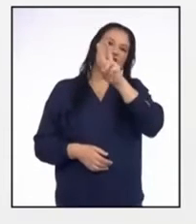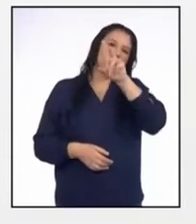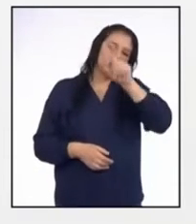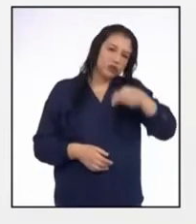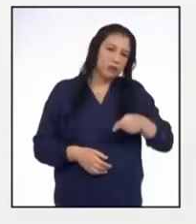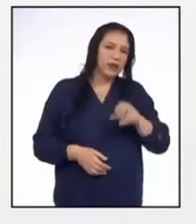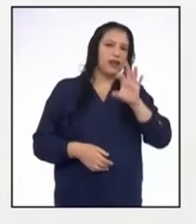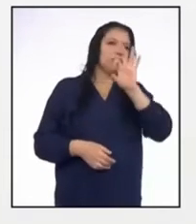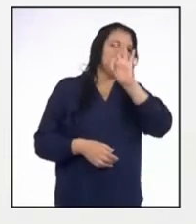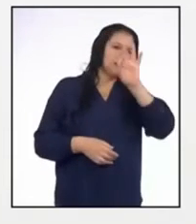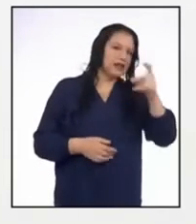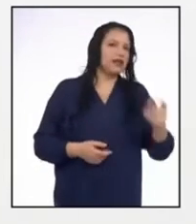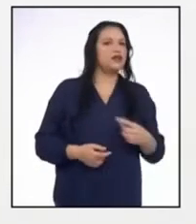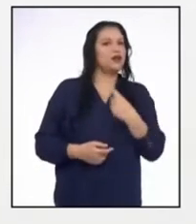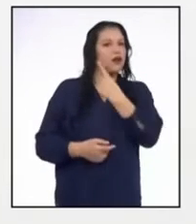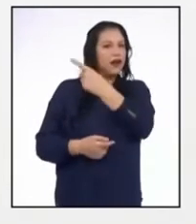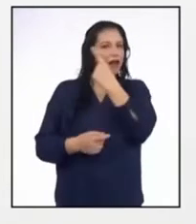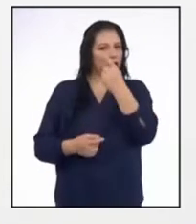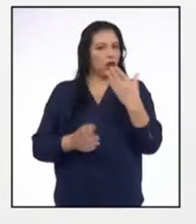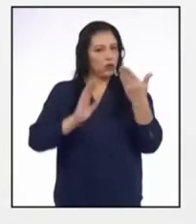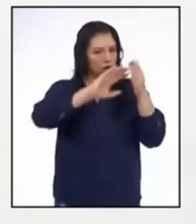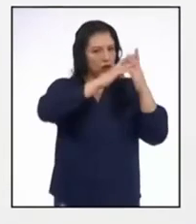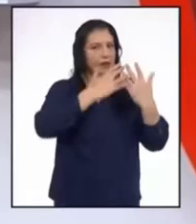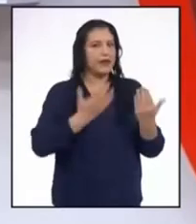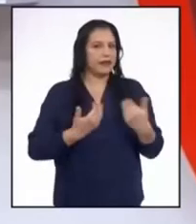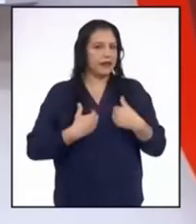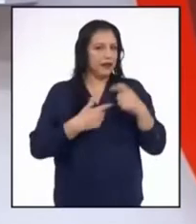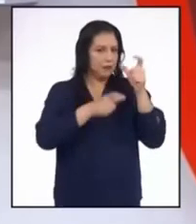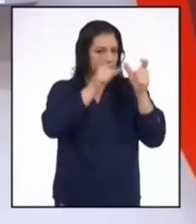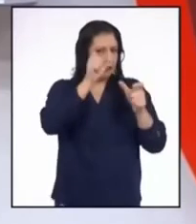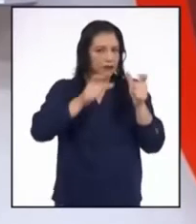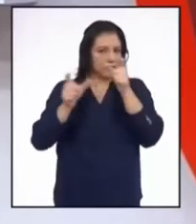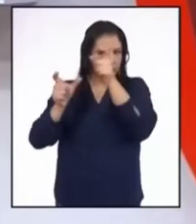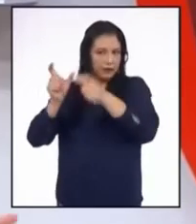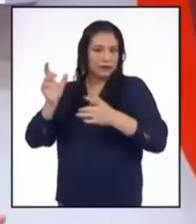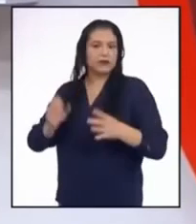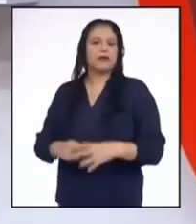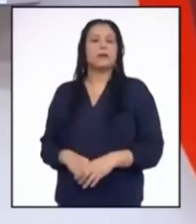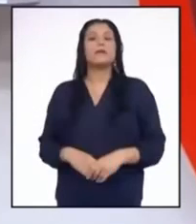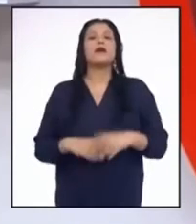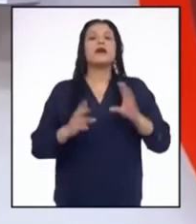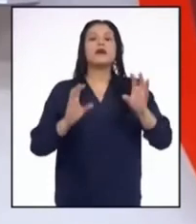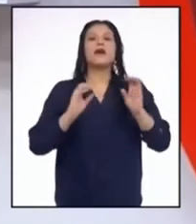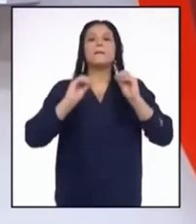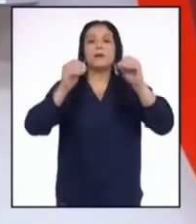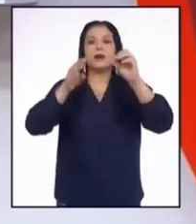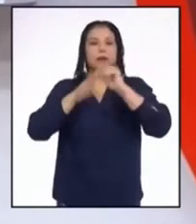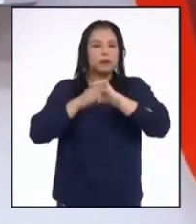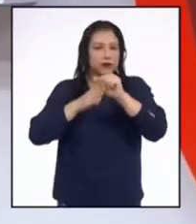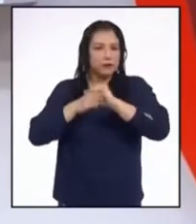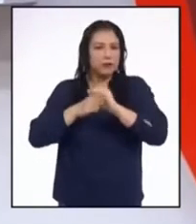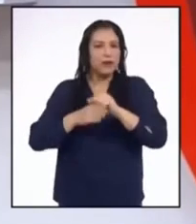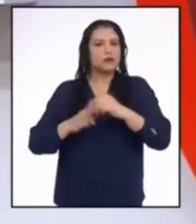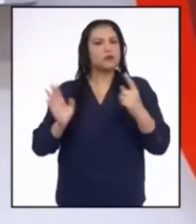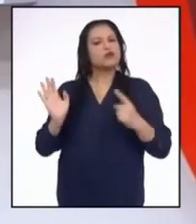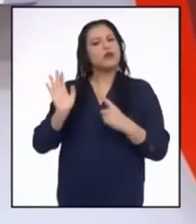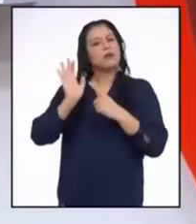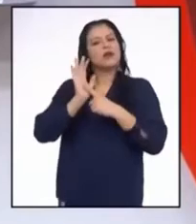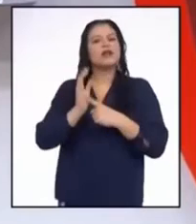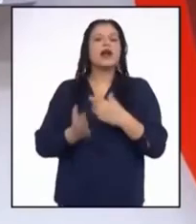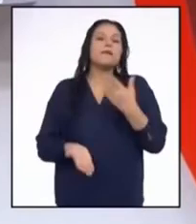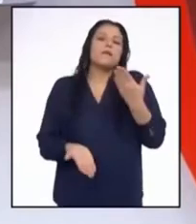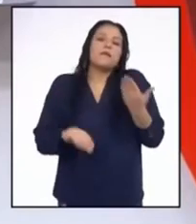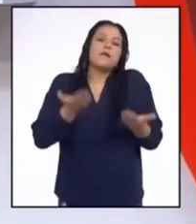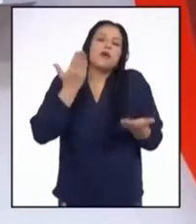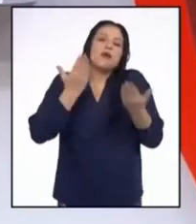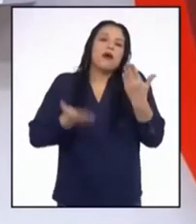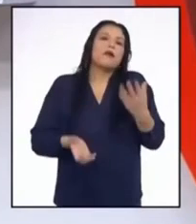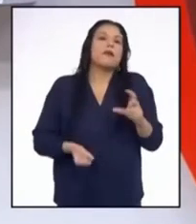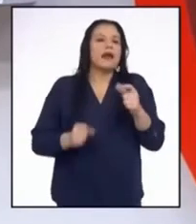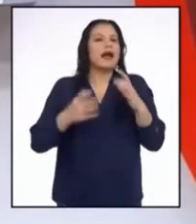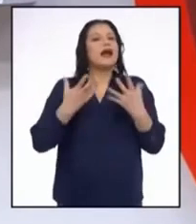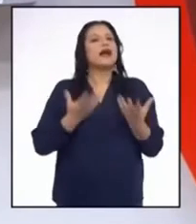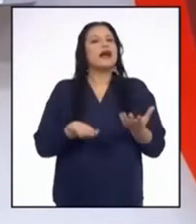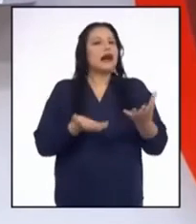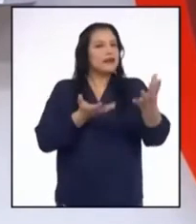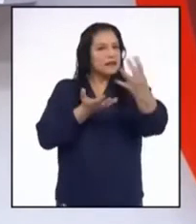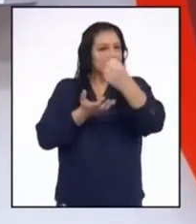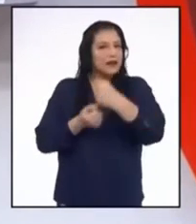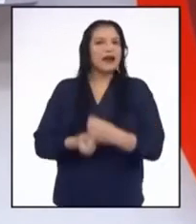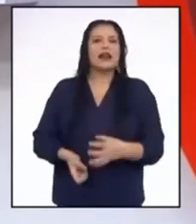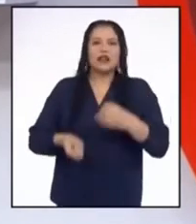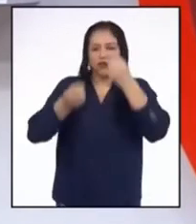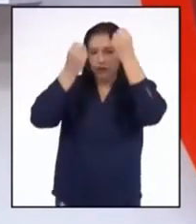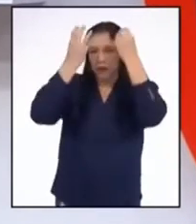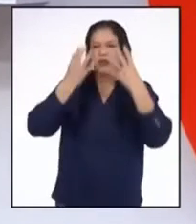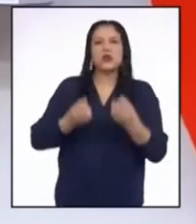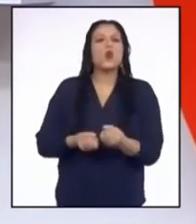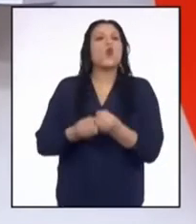32.964 habitantes respectivamente. Entonces, aplicamos un muestreo probabilístico para recopilar información sobre